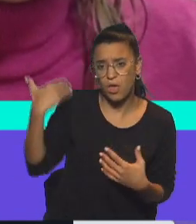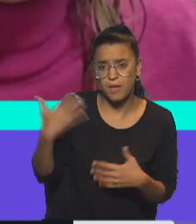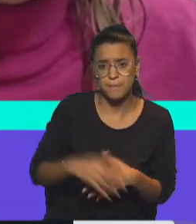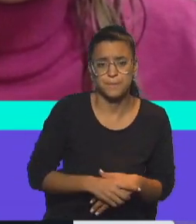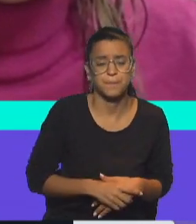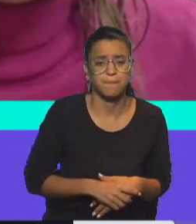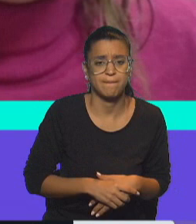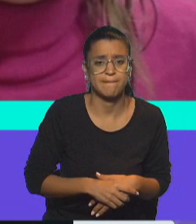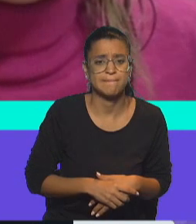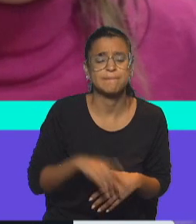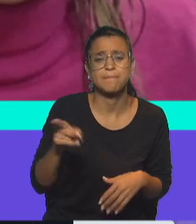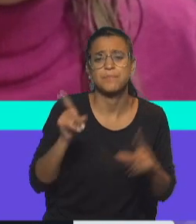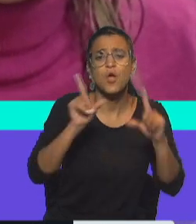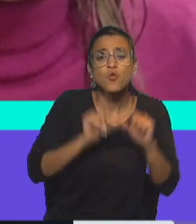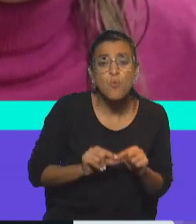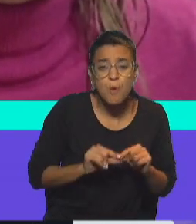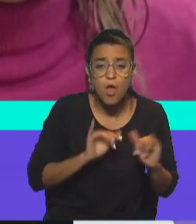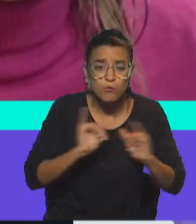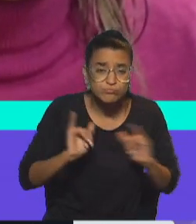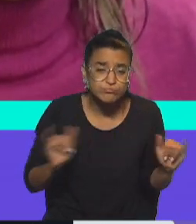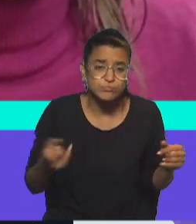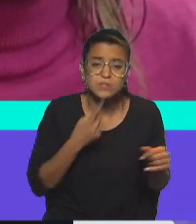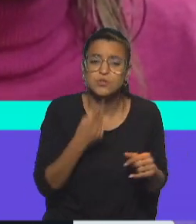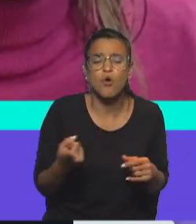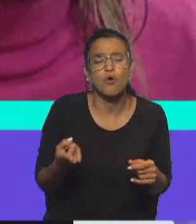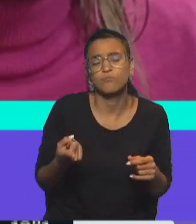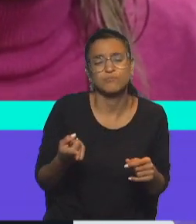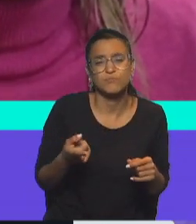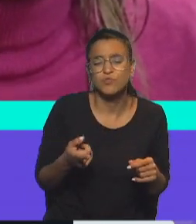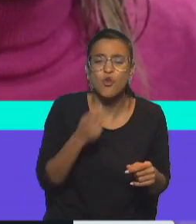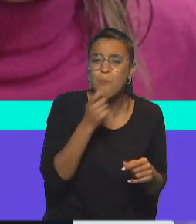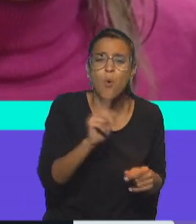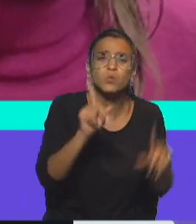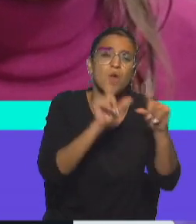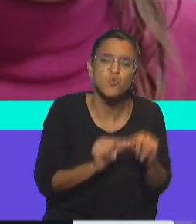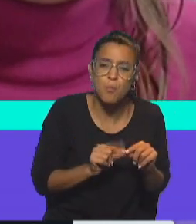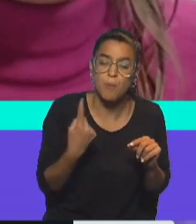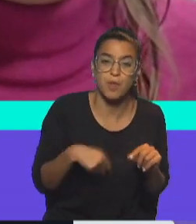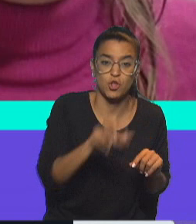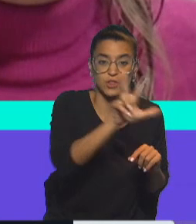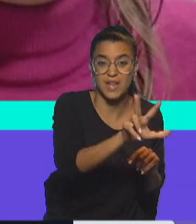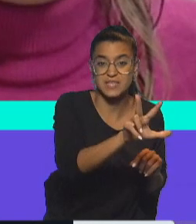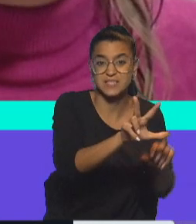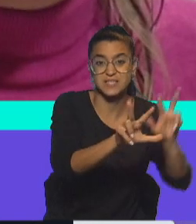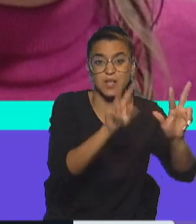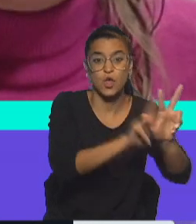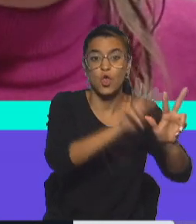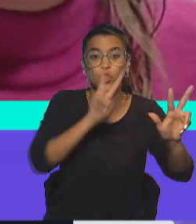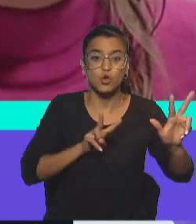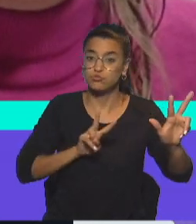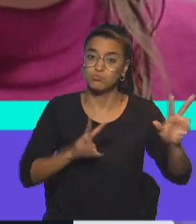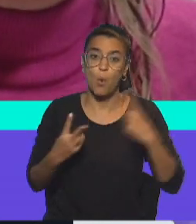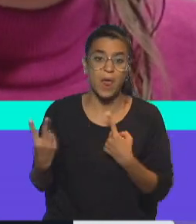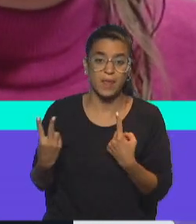eh, los números indican, y detesto hablarlo en términos de número, pero es así, de cada 3, 2 no la pueden contar,